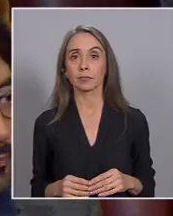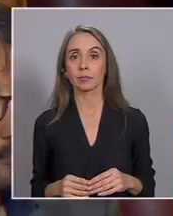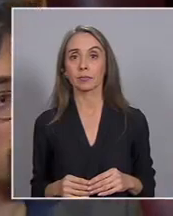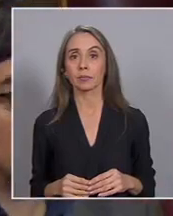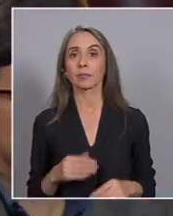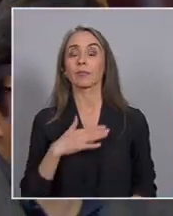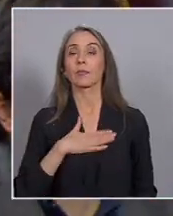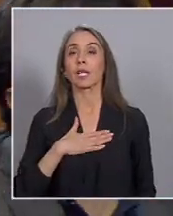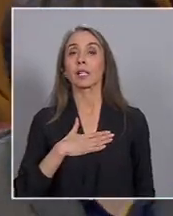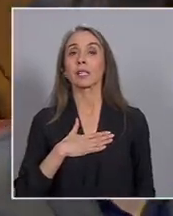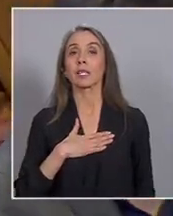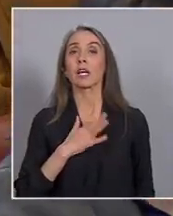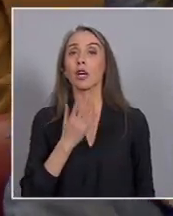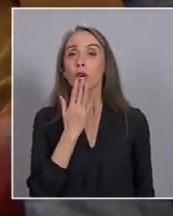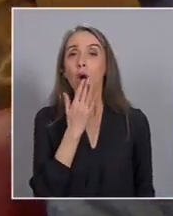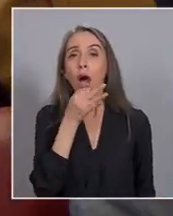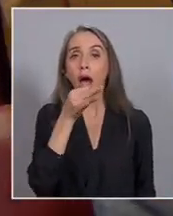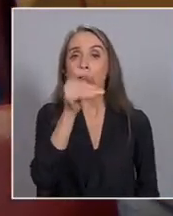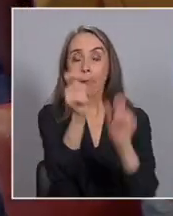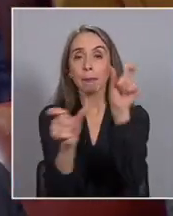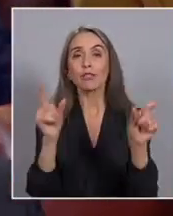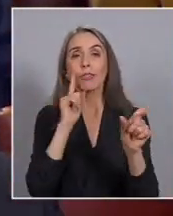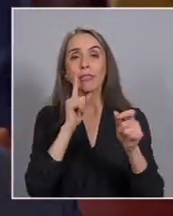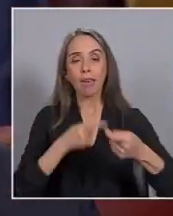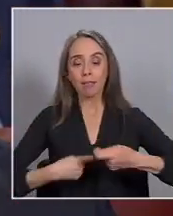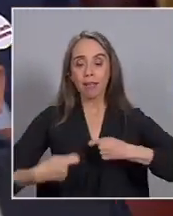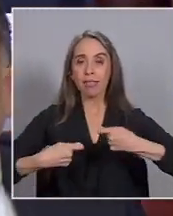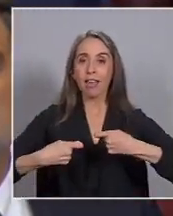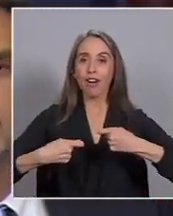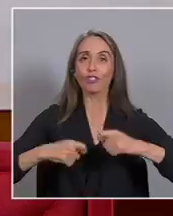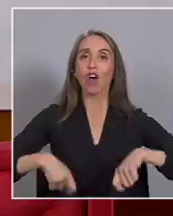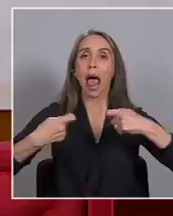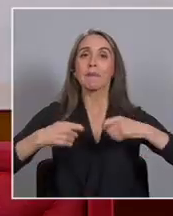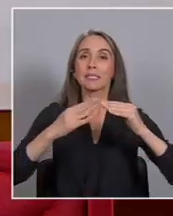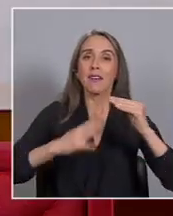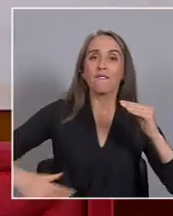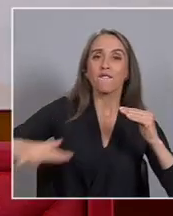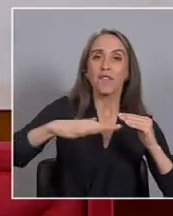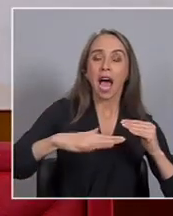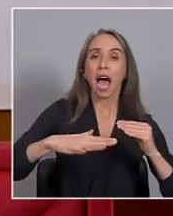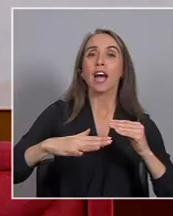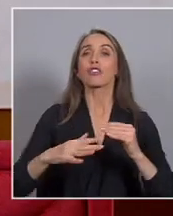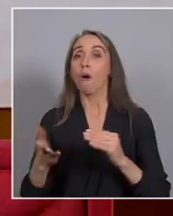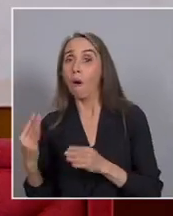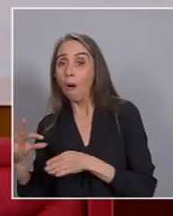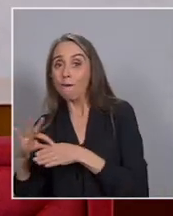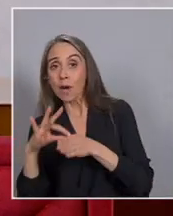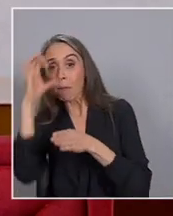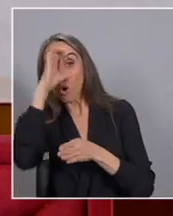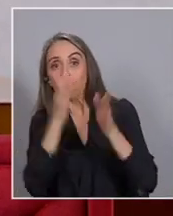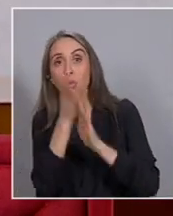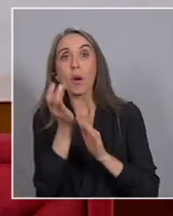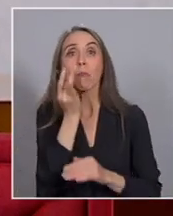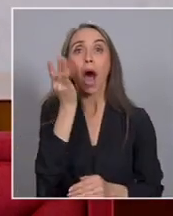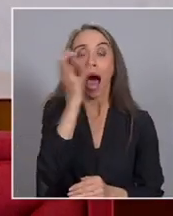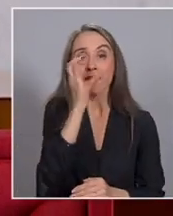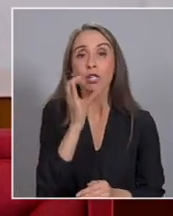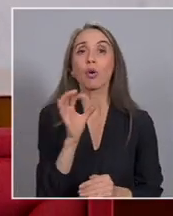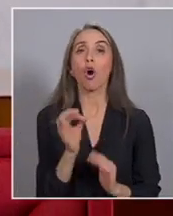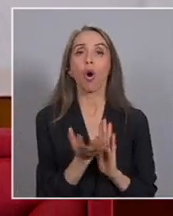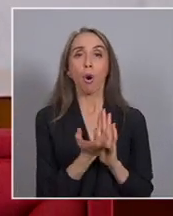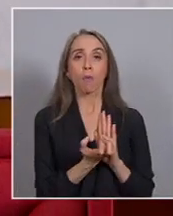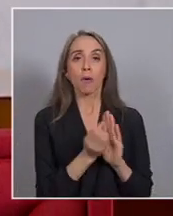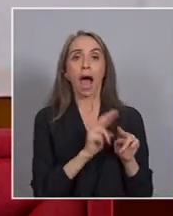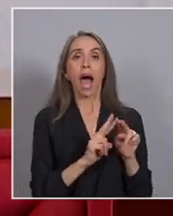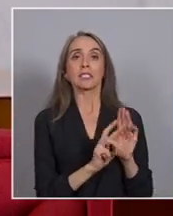quiero hablarle a quienes tienen un negocio de barrio, a quienes ofrecen excursiones de turismo aventura, a quienes hacen una aplicación